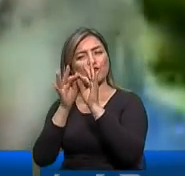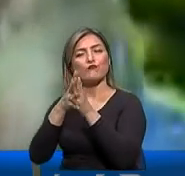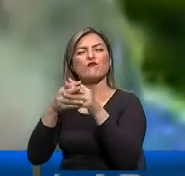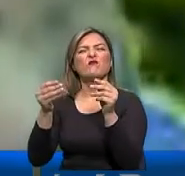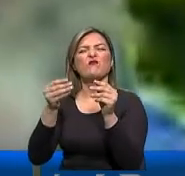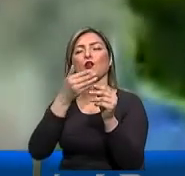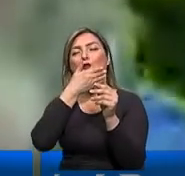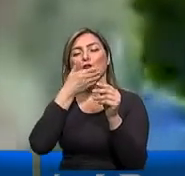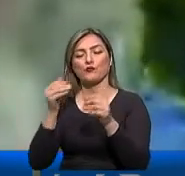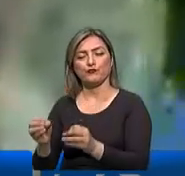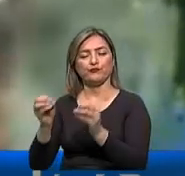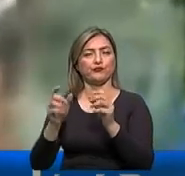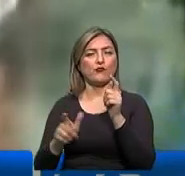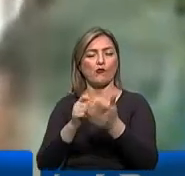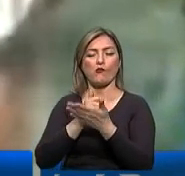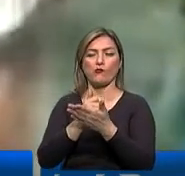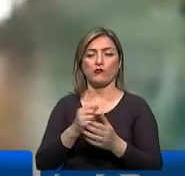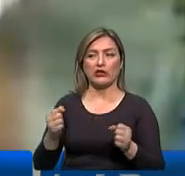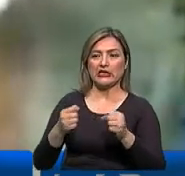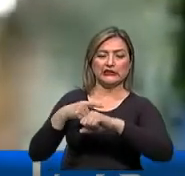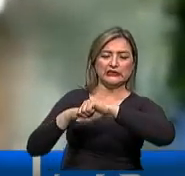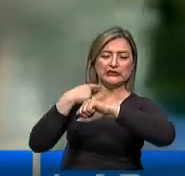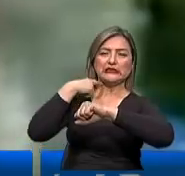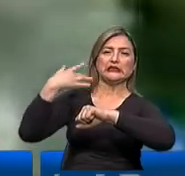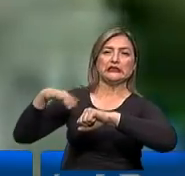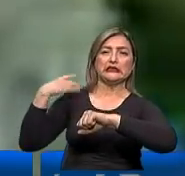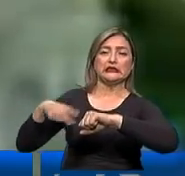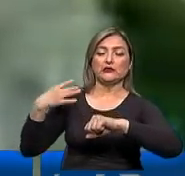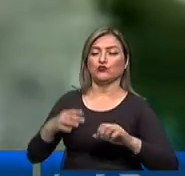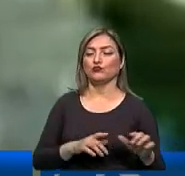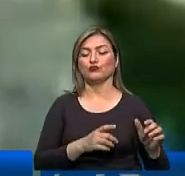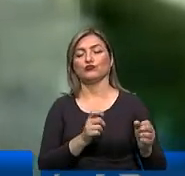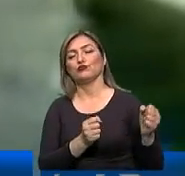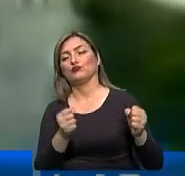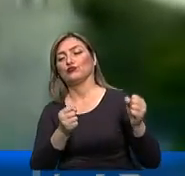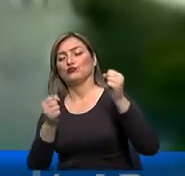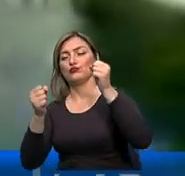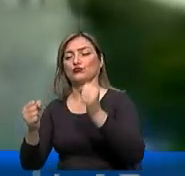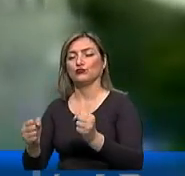la ciudadanía tenga este beneficio. Hay que tomar en cuenta que es totalmente gratuito.